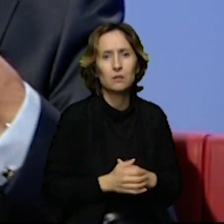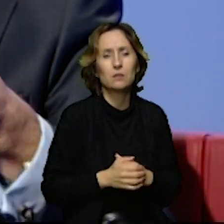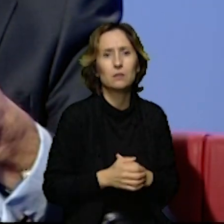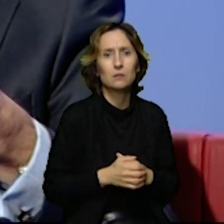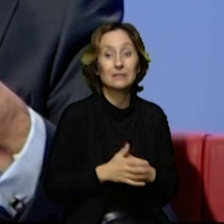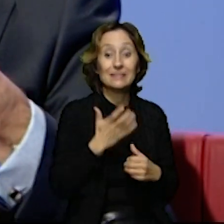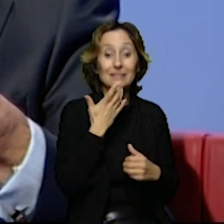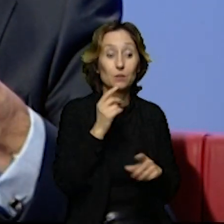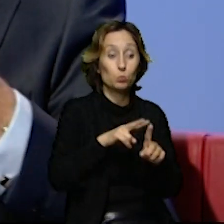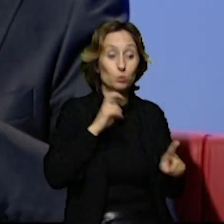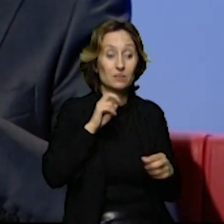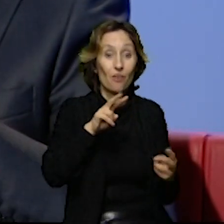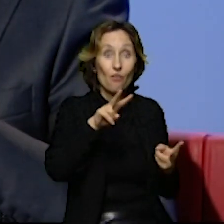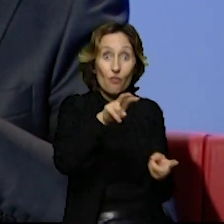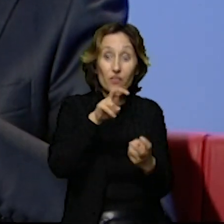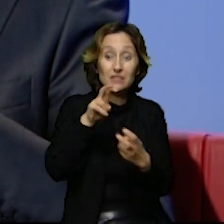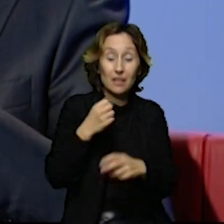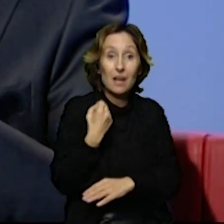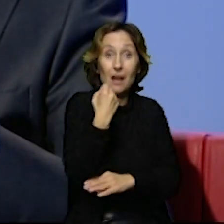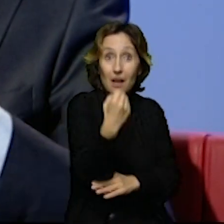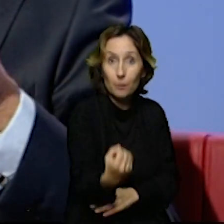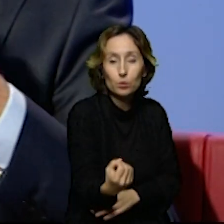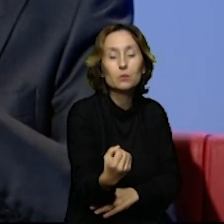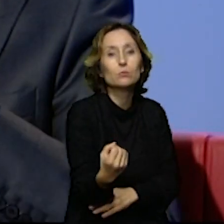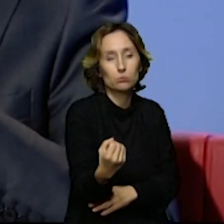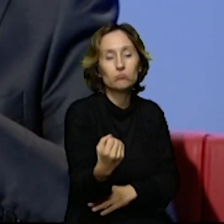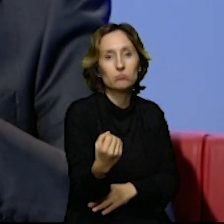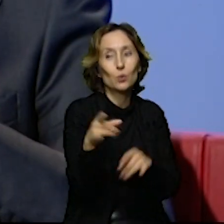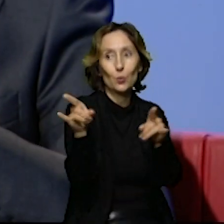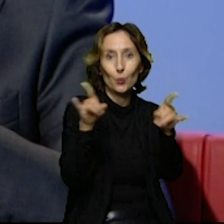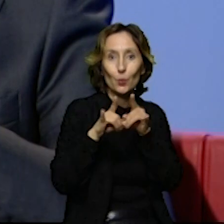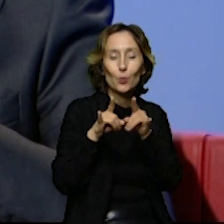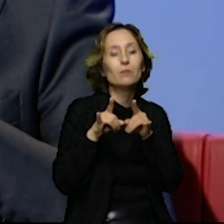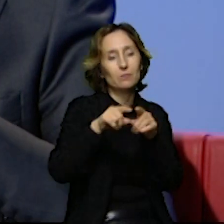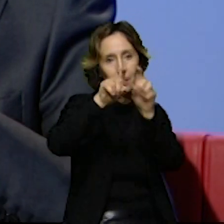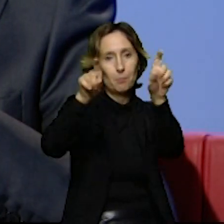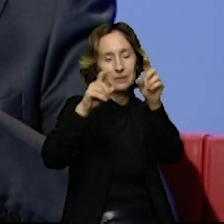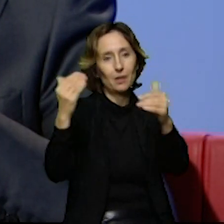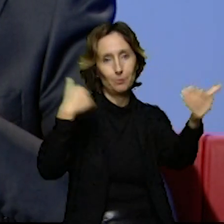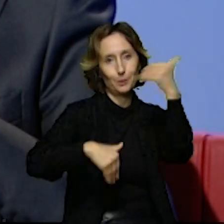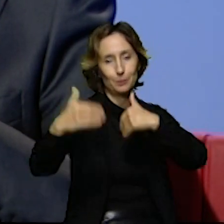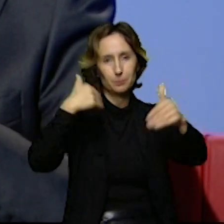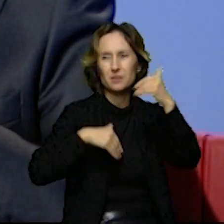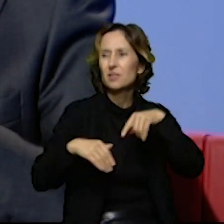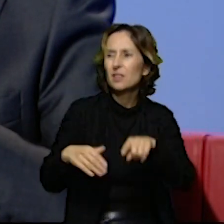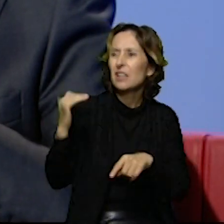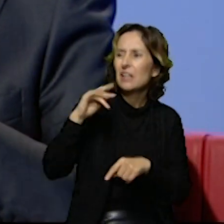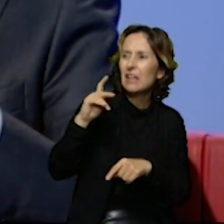si fiscalmente apoyamos y somos atractivos, vendrán empresas. ¿Por qué no se quedó IKEA?